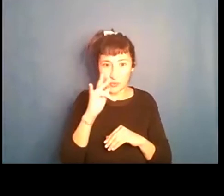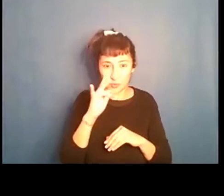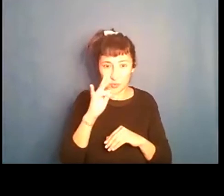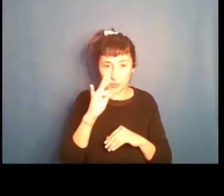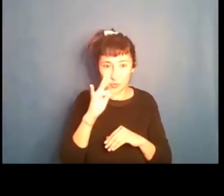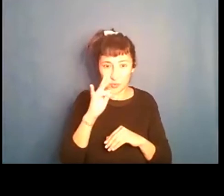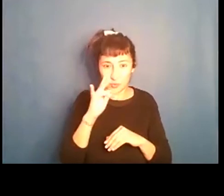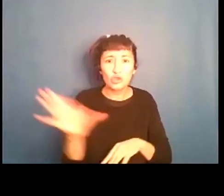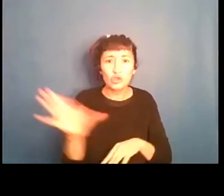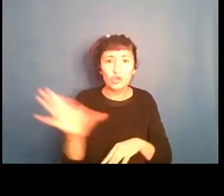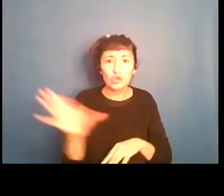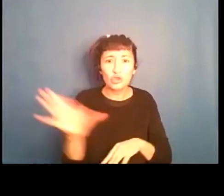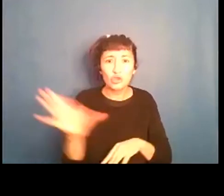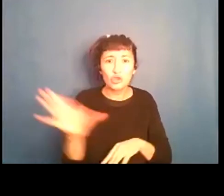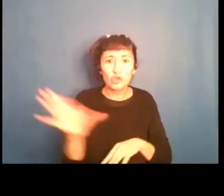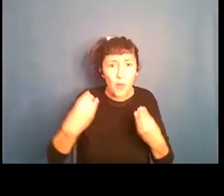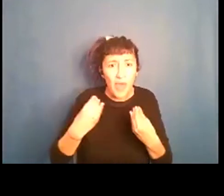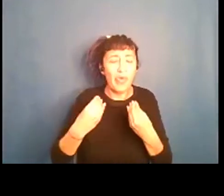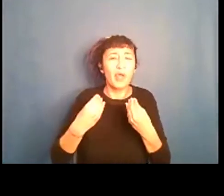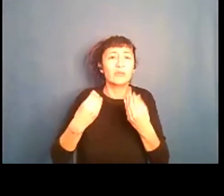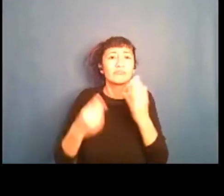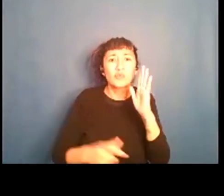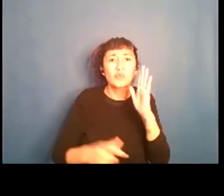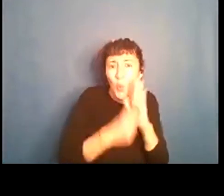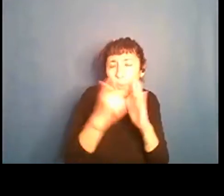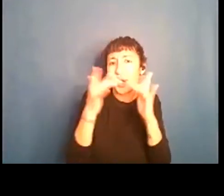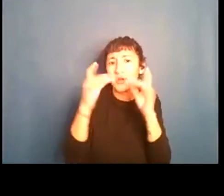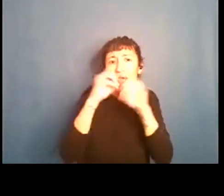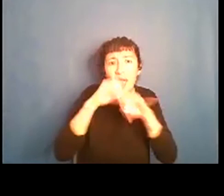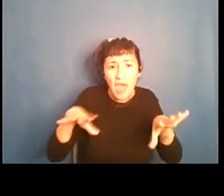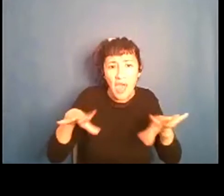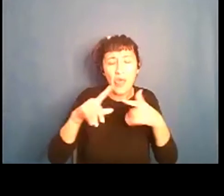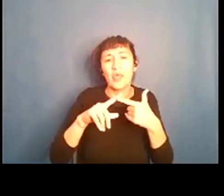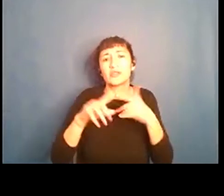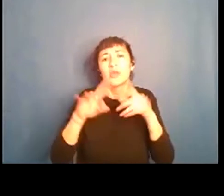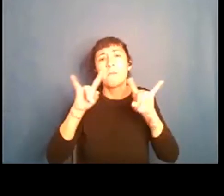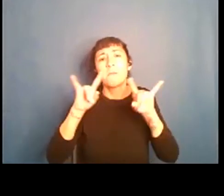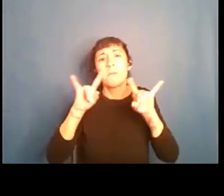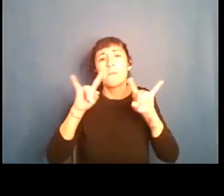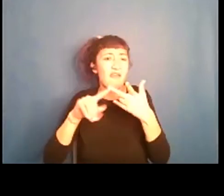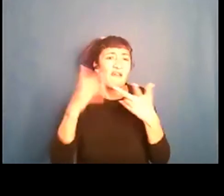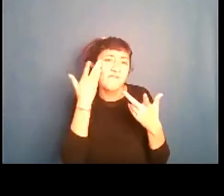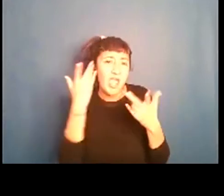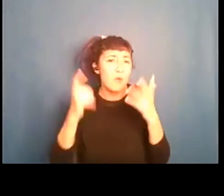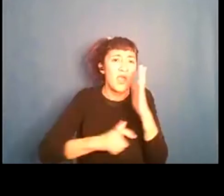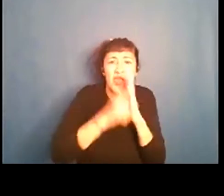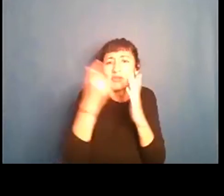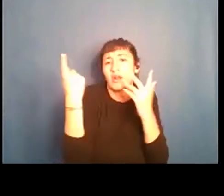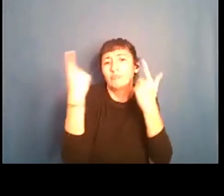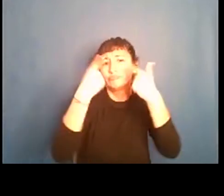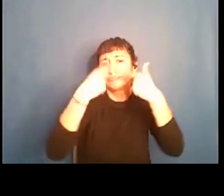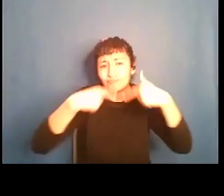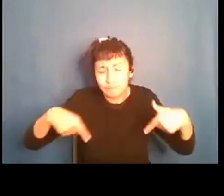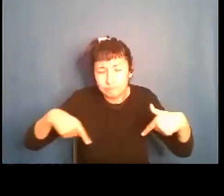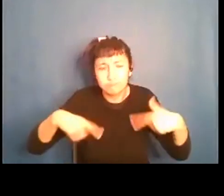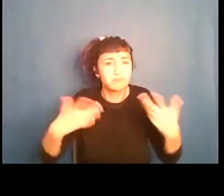replicar a través de sus redes, a través de sus páginas, Facebook, Instagram o inmediatamente